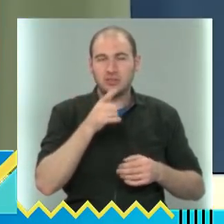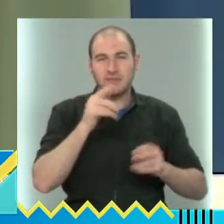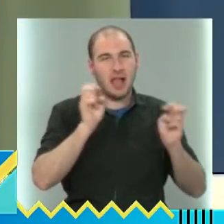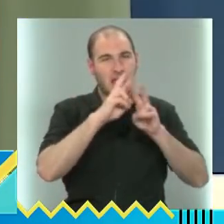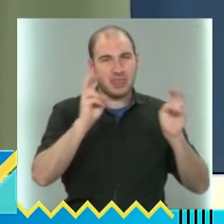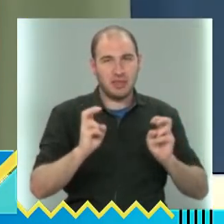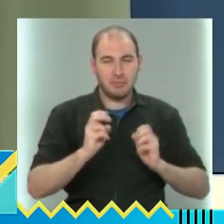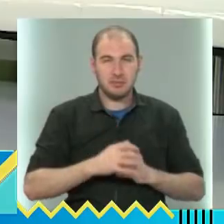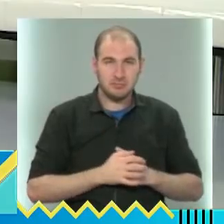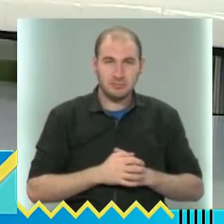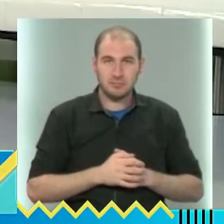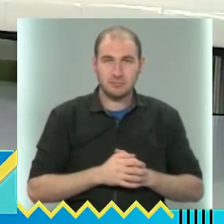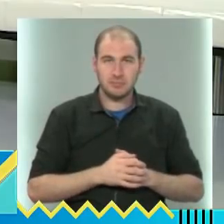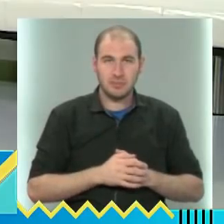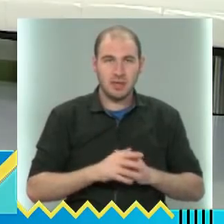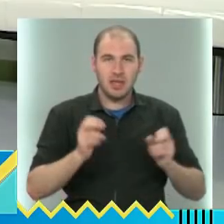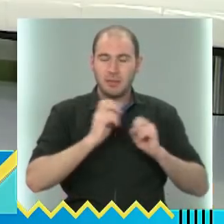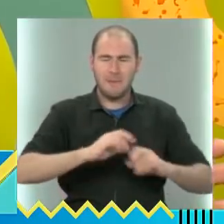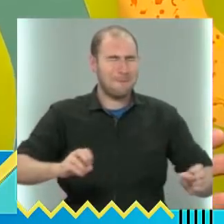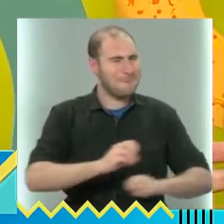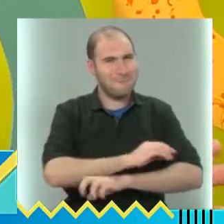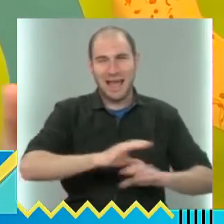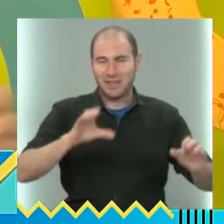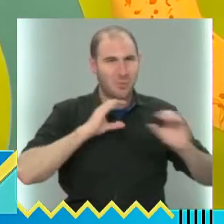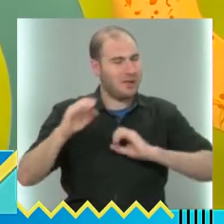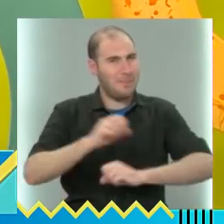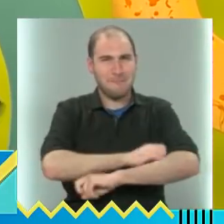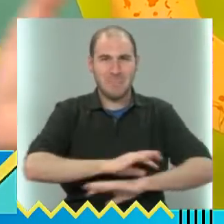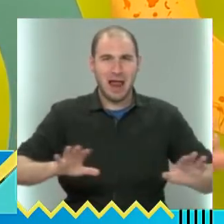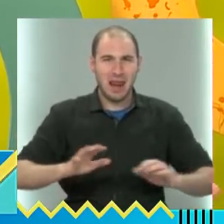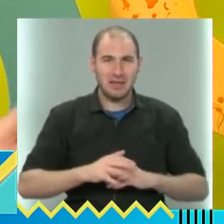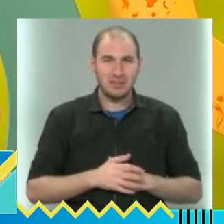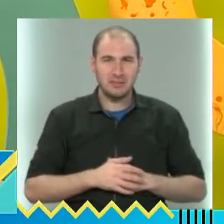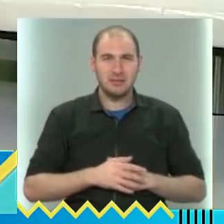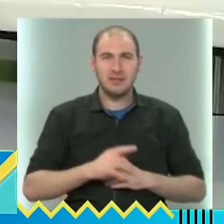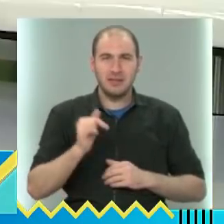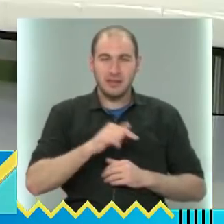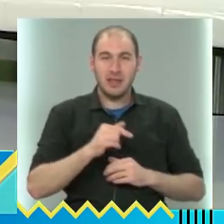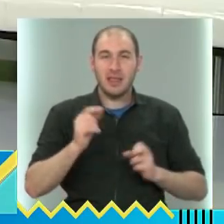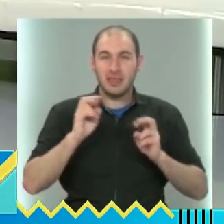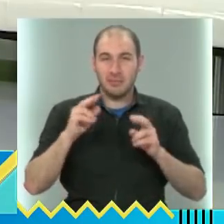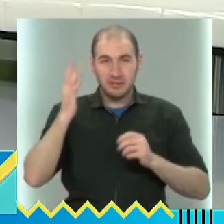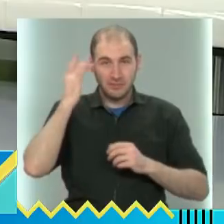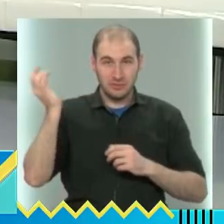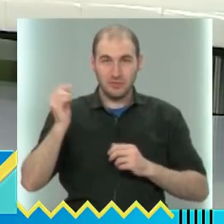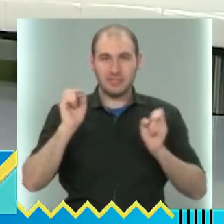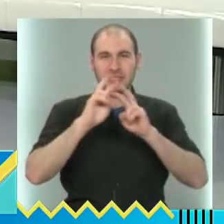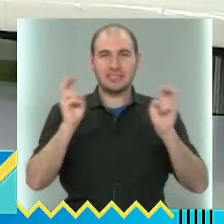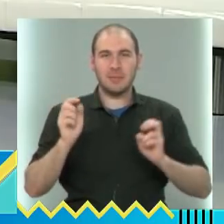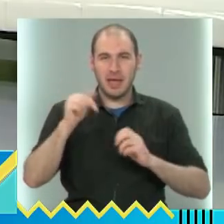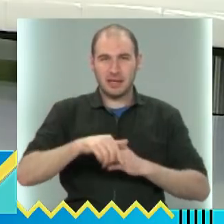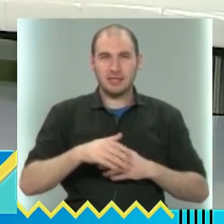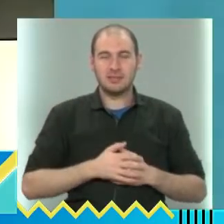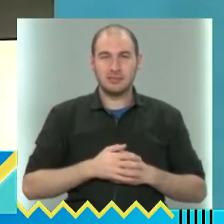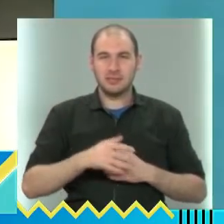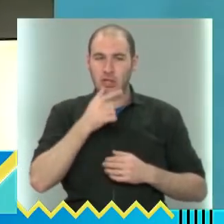tema, en un desastre a nivel comunicacional. Me puedo dar a poner filosófica con respecto a esto, bueno, pero creo que tiene que ver, ¿no?, con